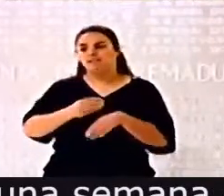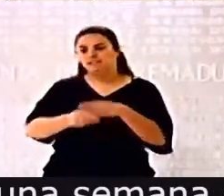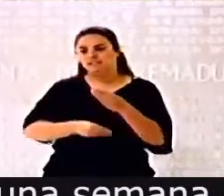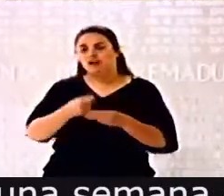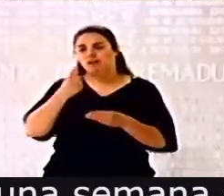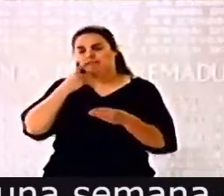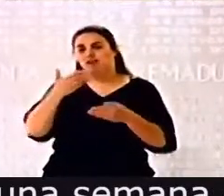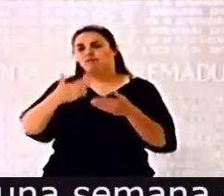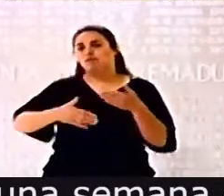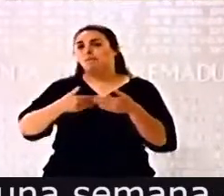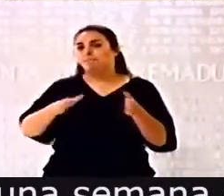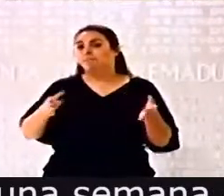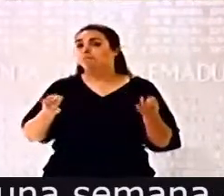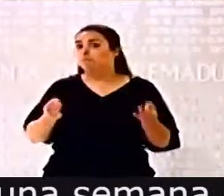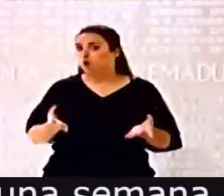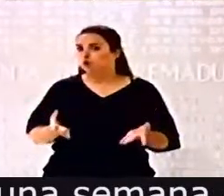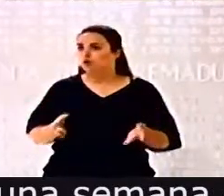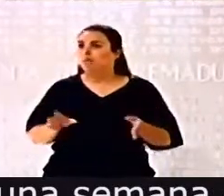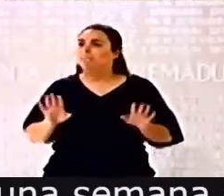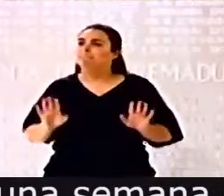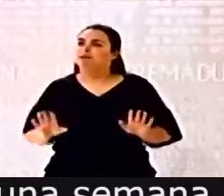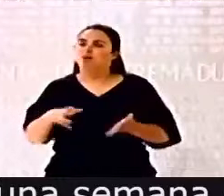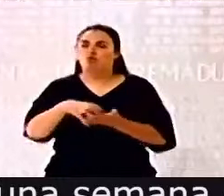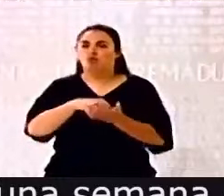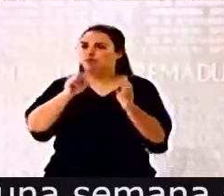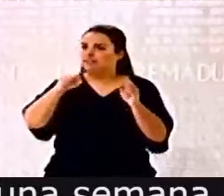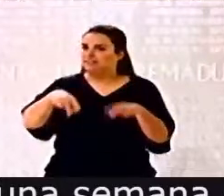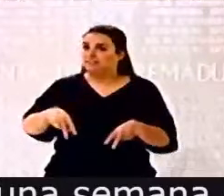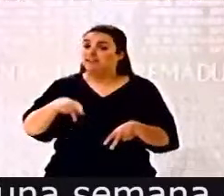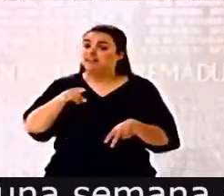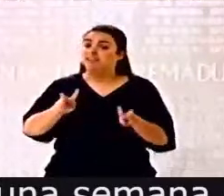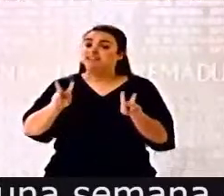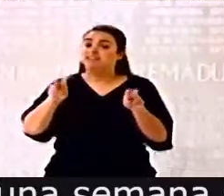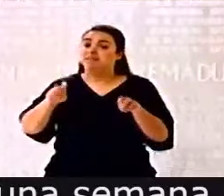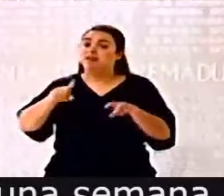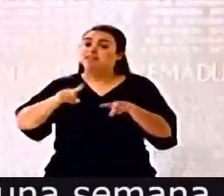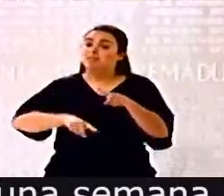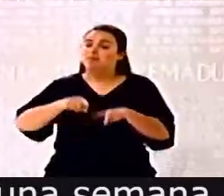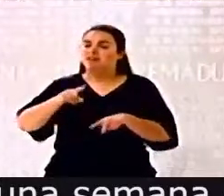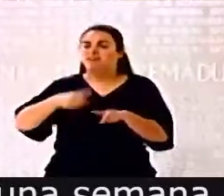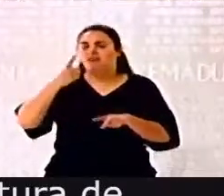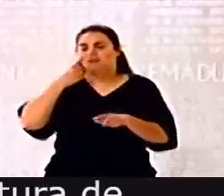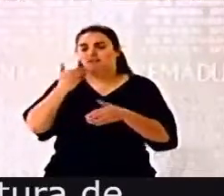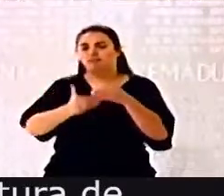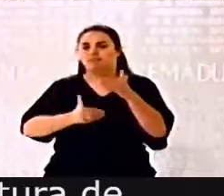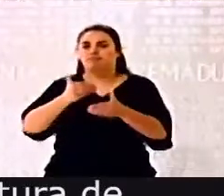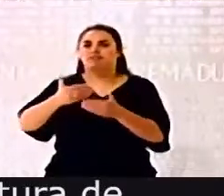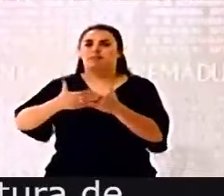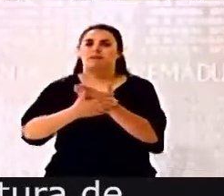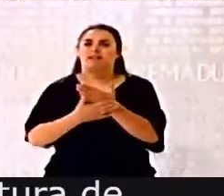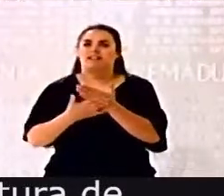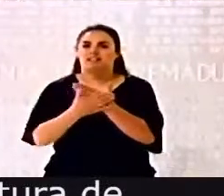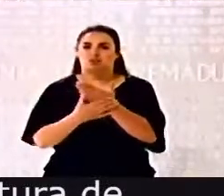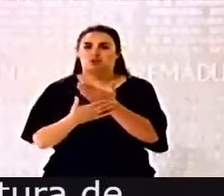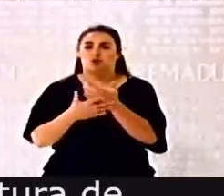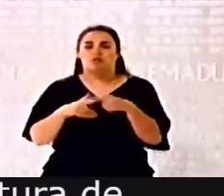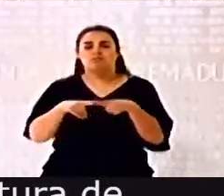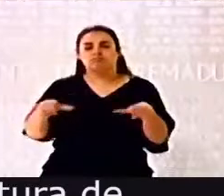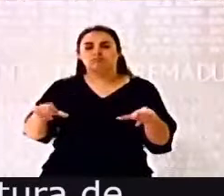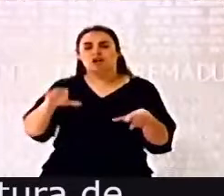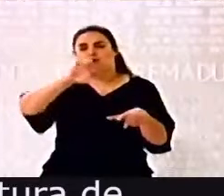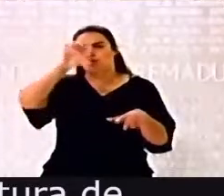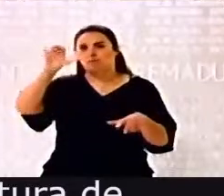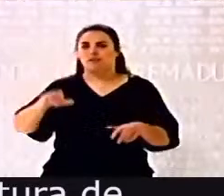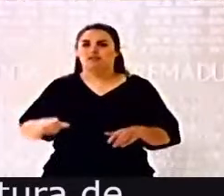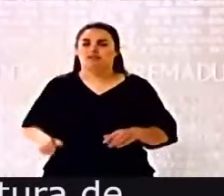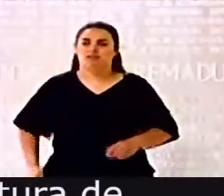de fronteras cuanto antes, pero sin duda ninguna esto es una cuestión que tendrán que ir viendo los ministros en el ámbito de la Unión